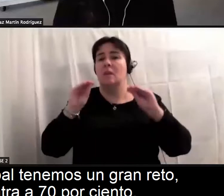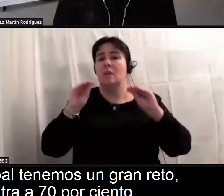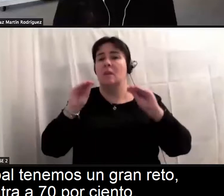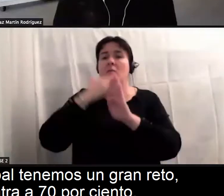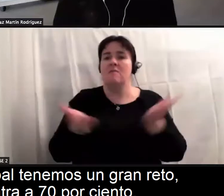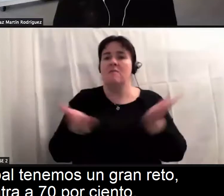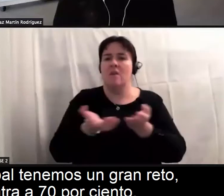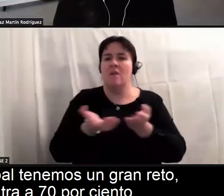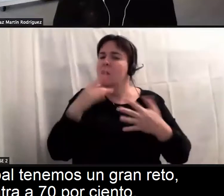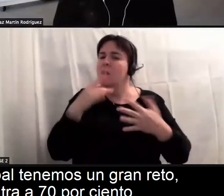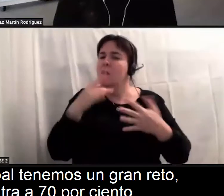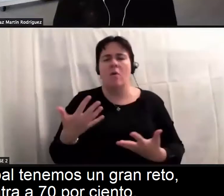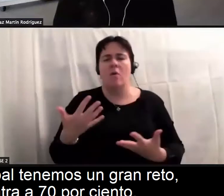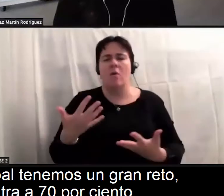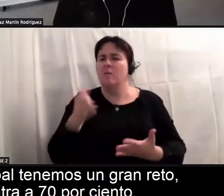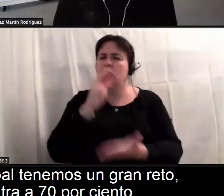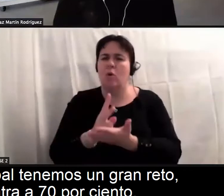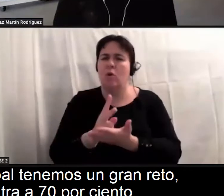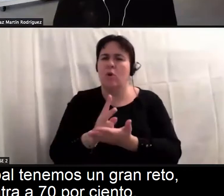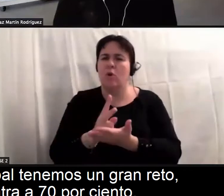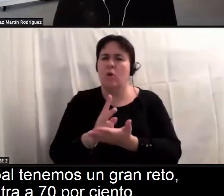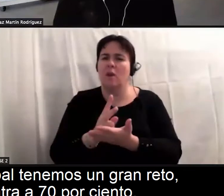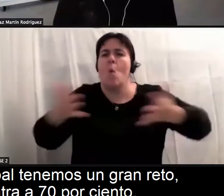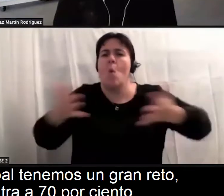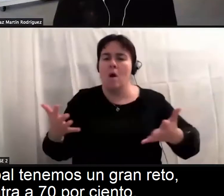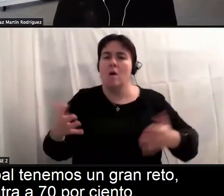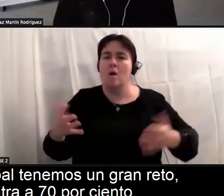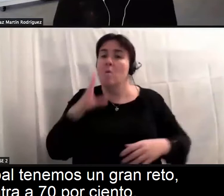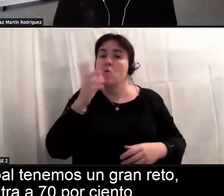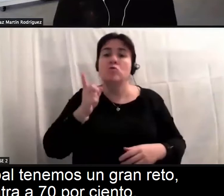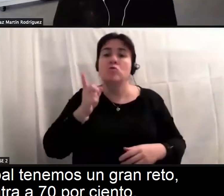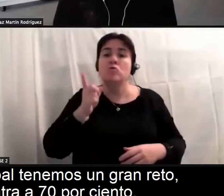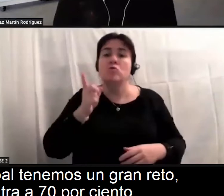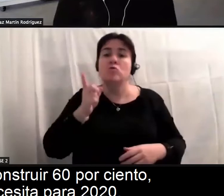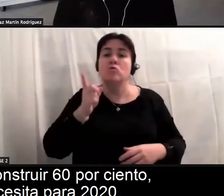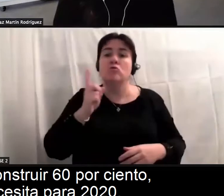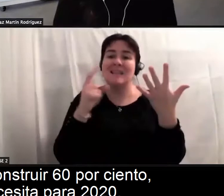que solamente 60 a 70%,